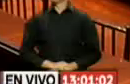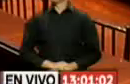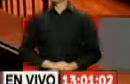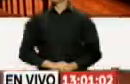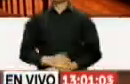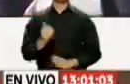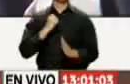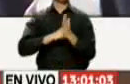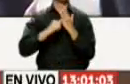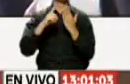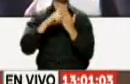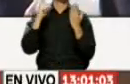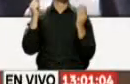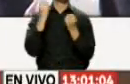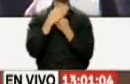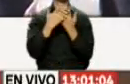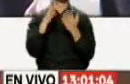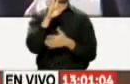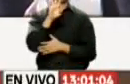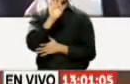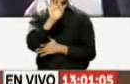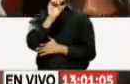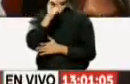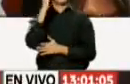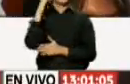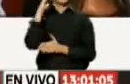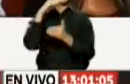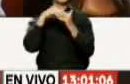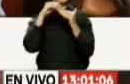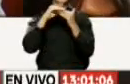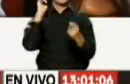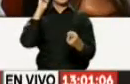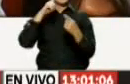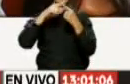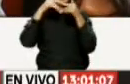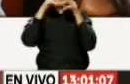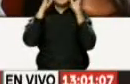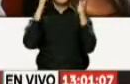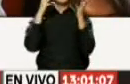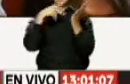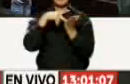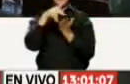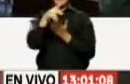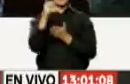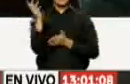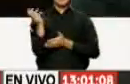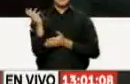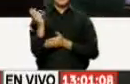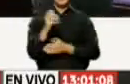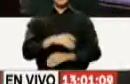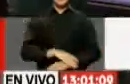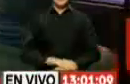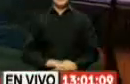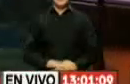El ministro de Finanzas ofreció entregar 90 millones de dólares hasta diciembre de este año para el pago de